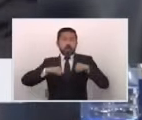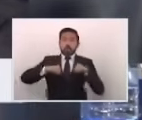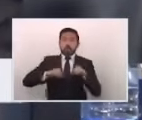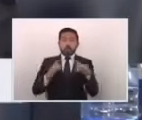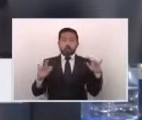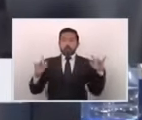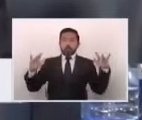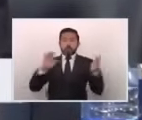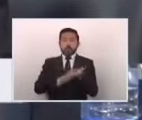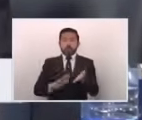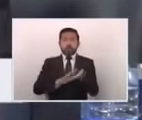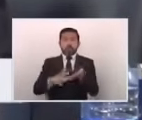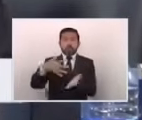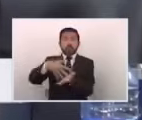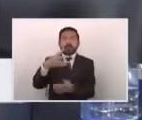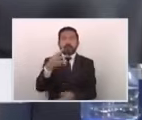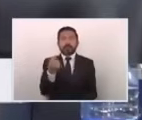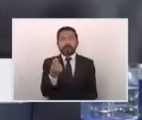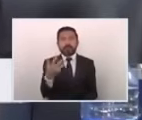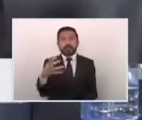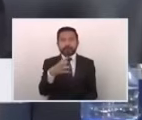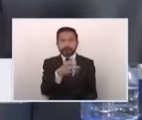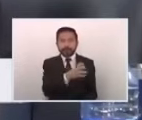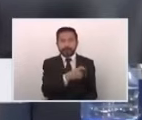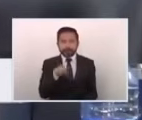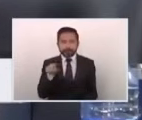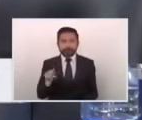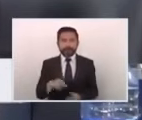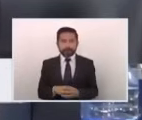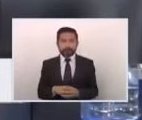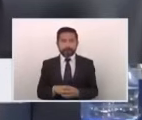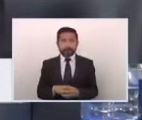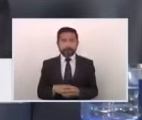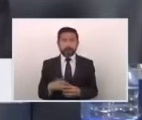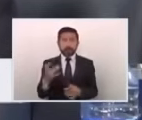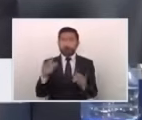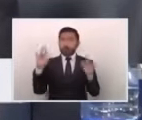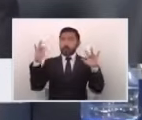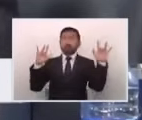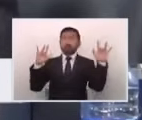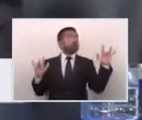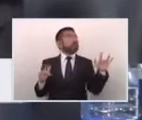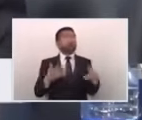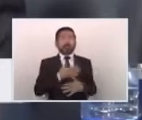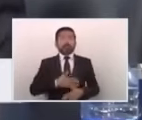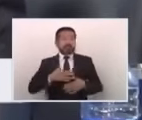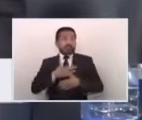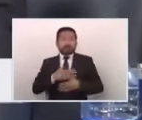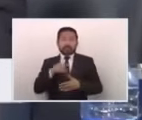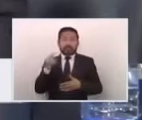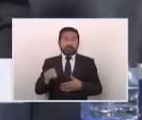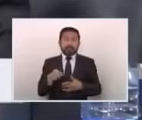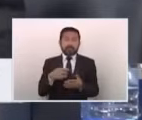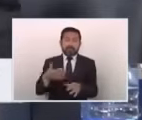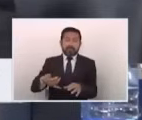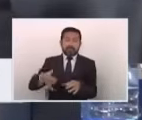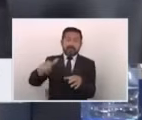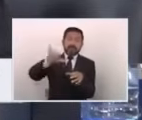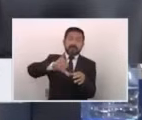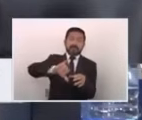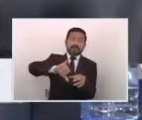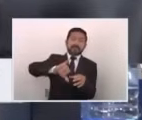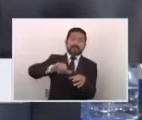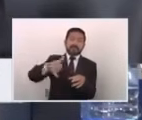muebles eran comprados con dinero robado del pueblo salvadoreño y todos los lujos que estaban disfrutando, seguramente la botella que